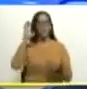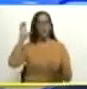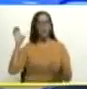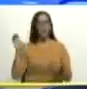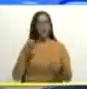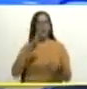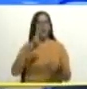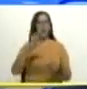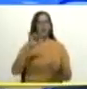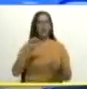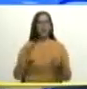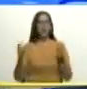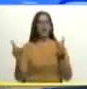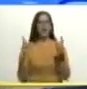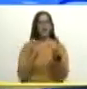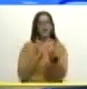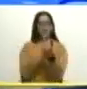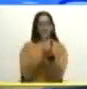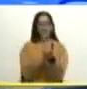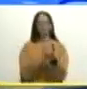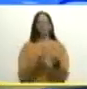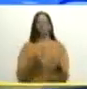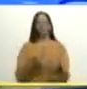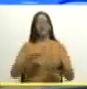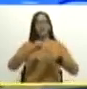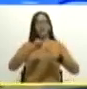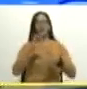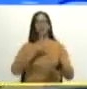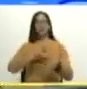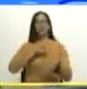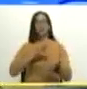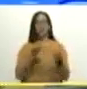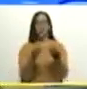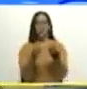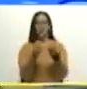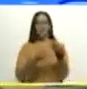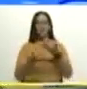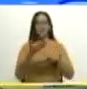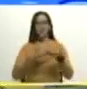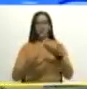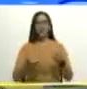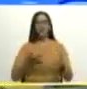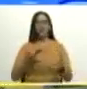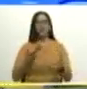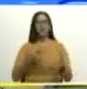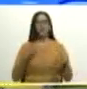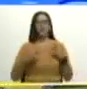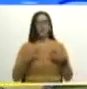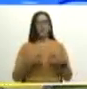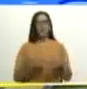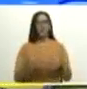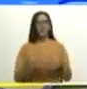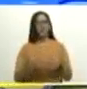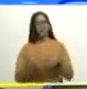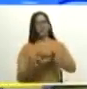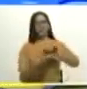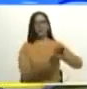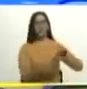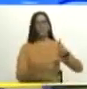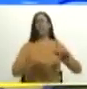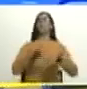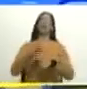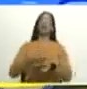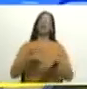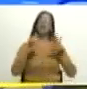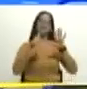BRICS acercándose a América Latina como socios comerciales. Muy importante también este evento. Luego tenemos el 6